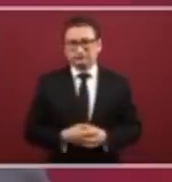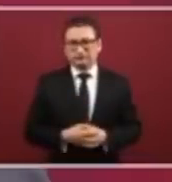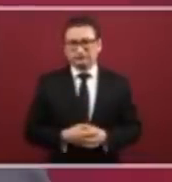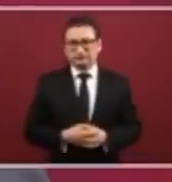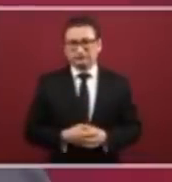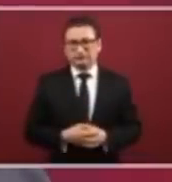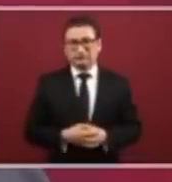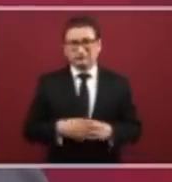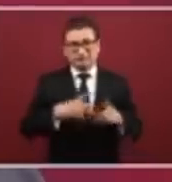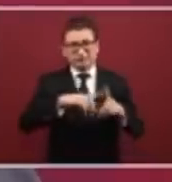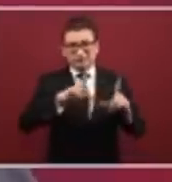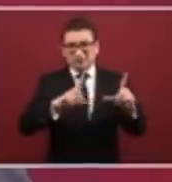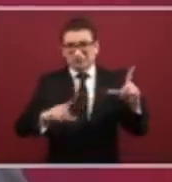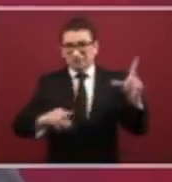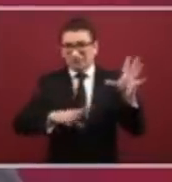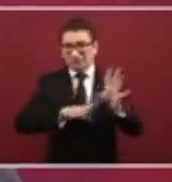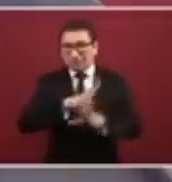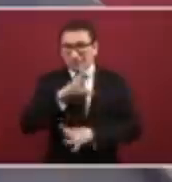en todo el país.